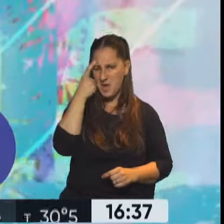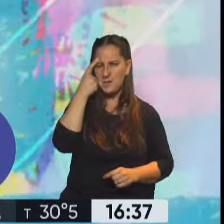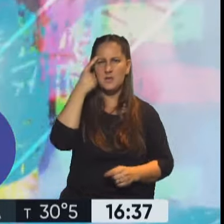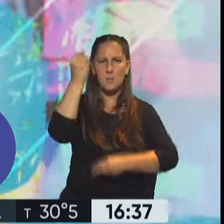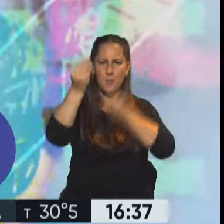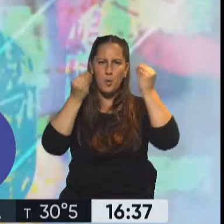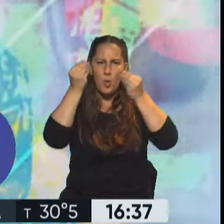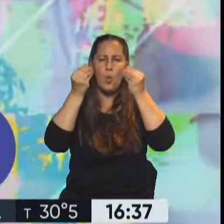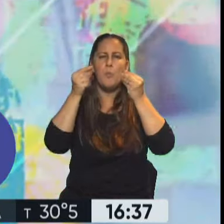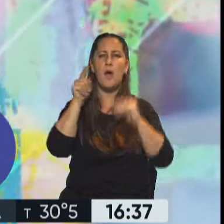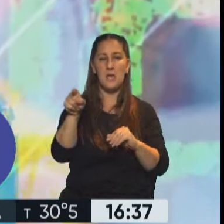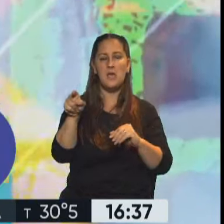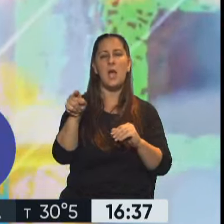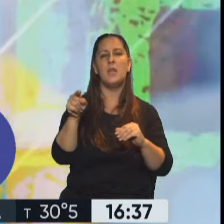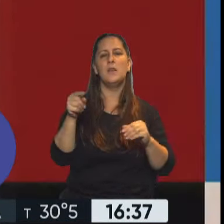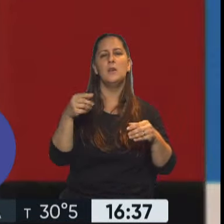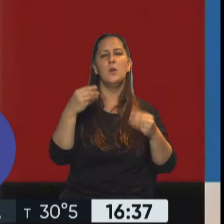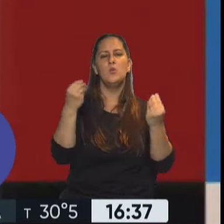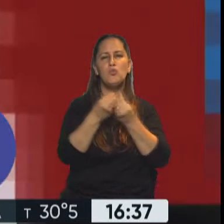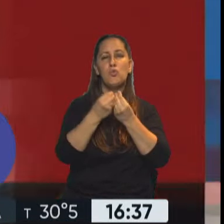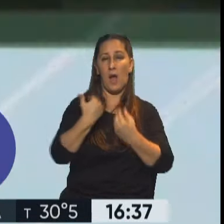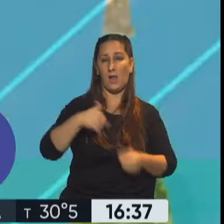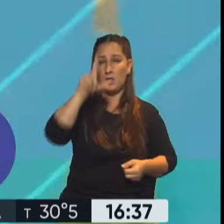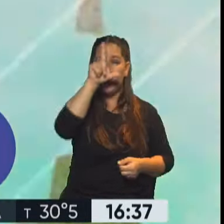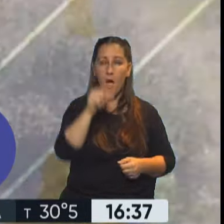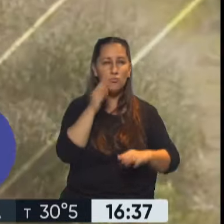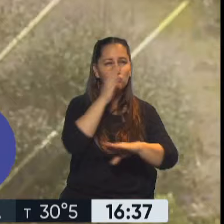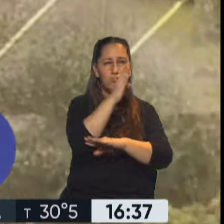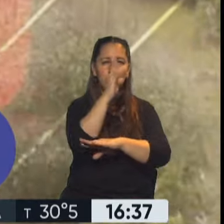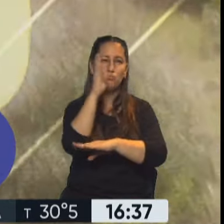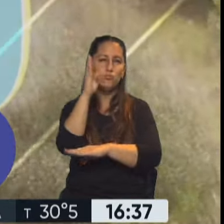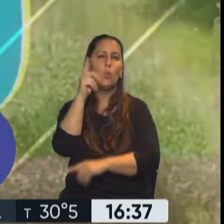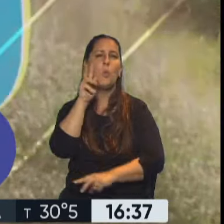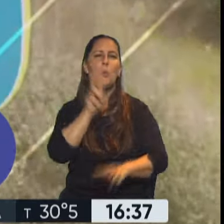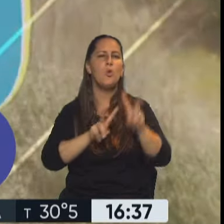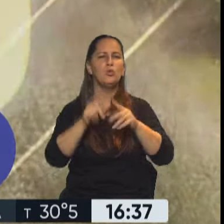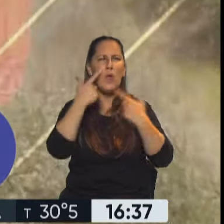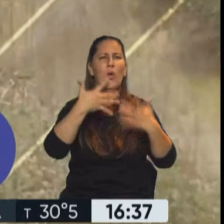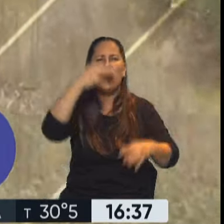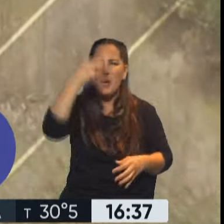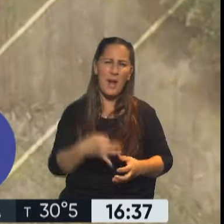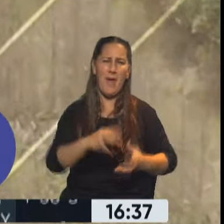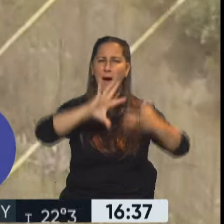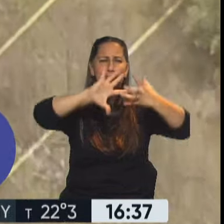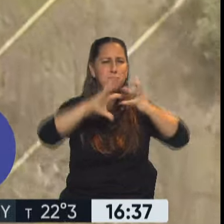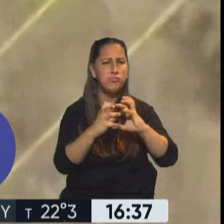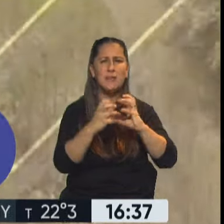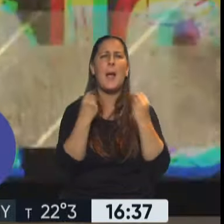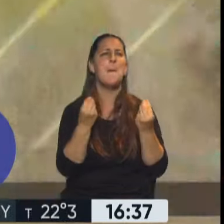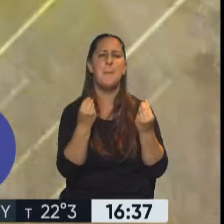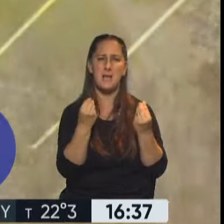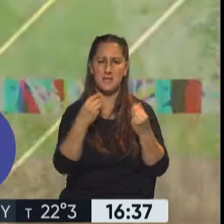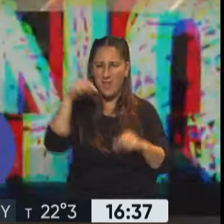y vamos a recorrer juntos muchos lugares de la Argentina, mostrando cuáles son los efectos reales y contundentes